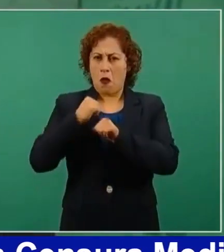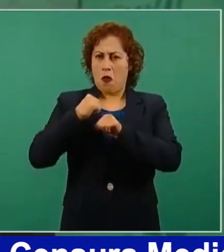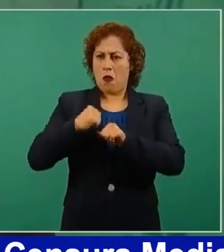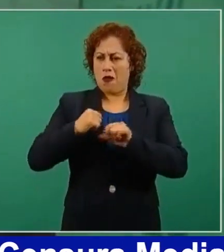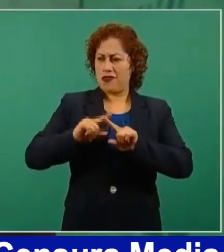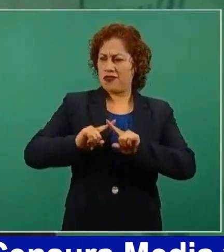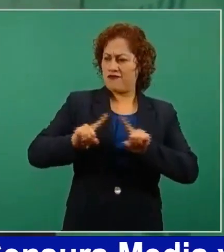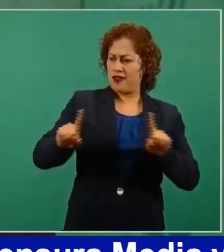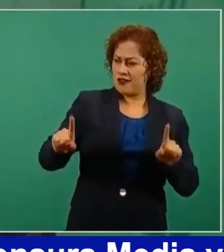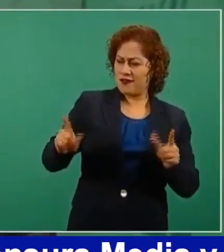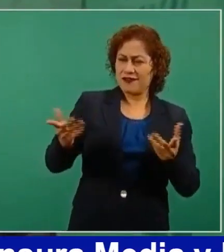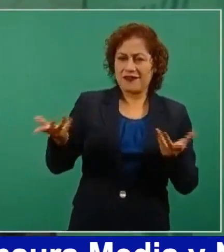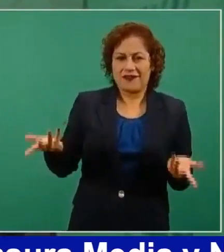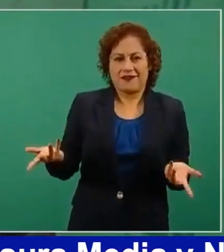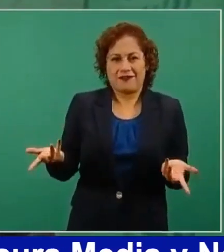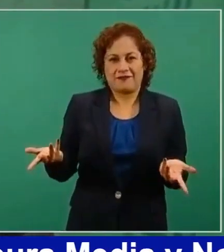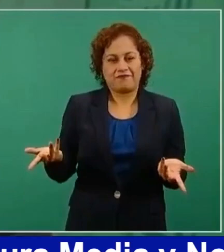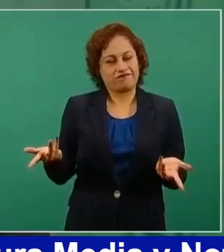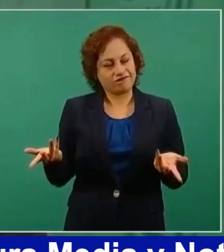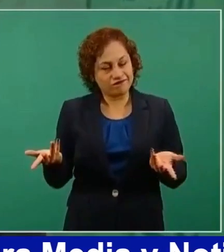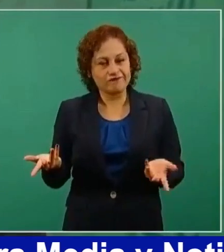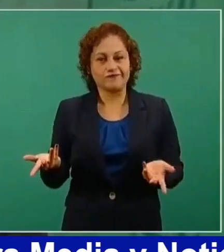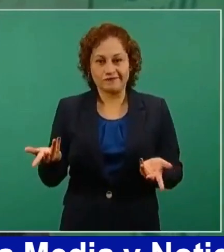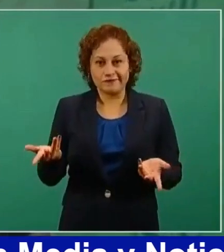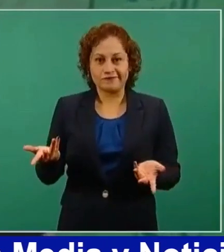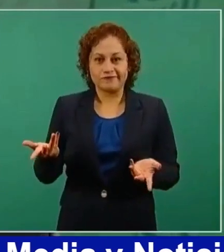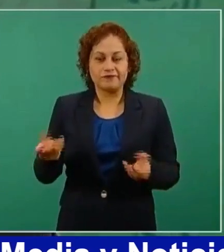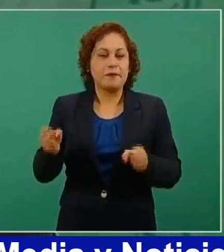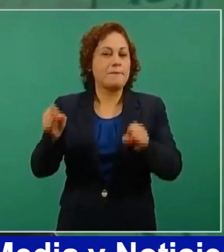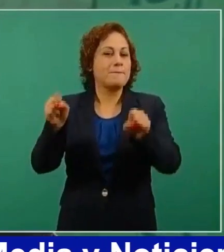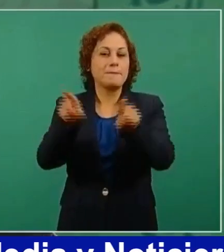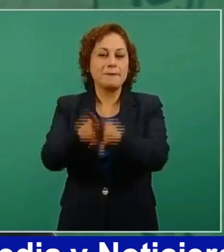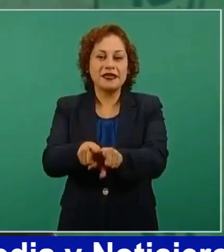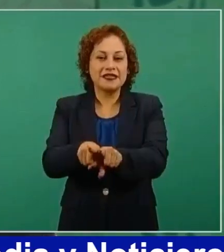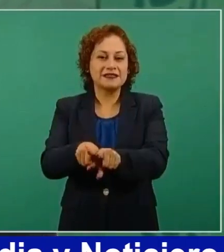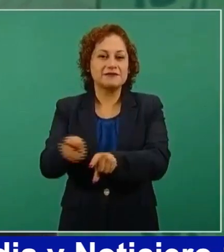Lo mismo pasaba con el poder legislativo.